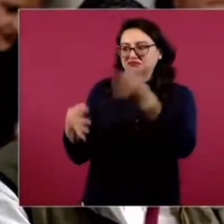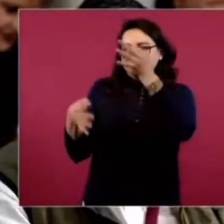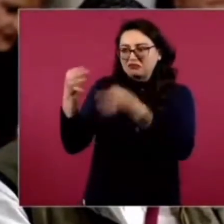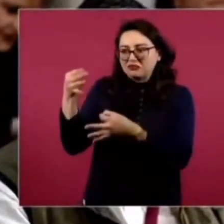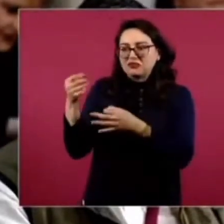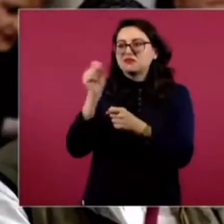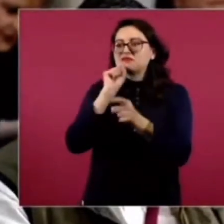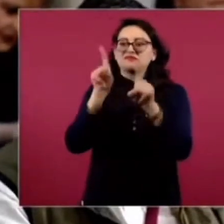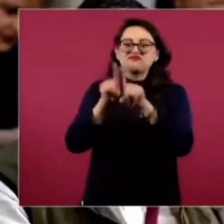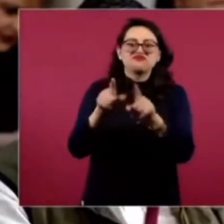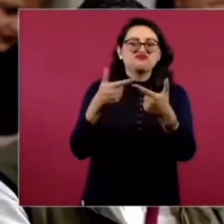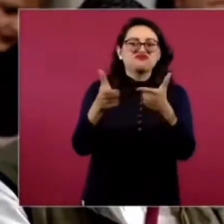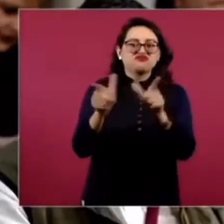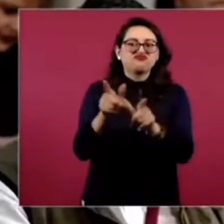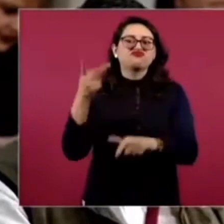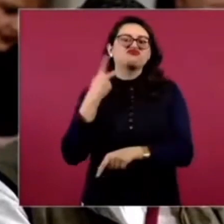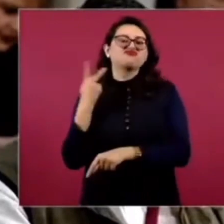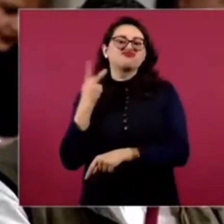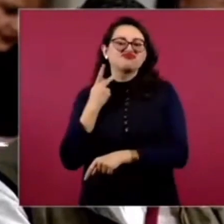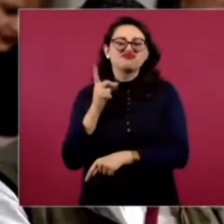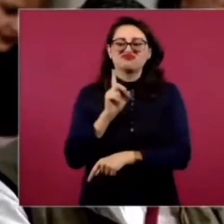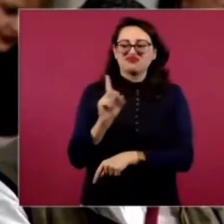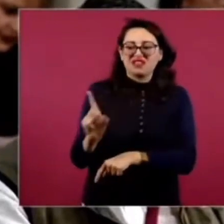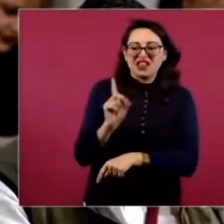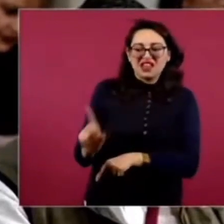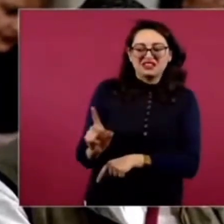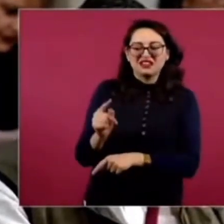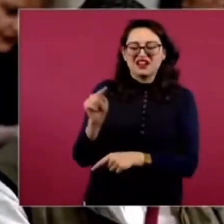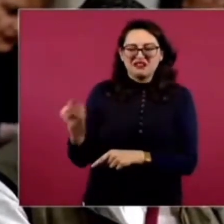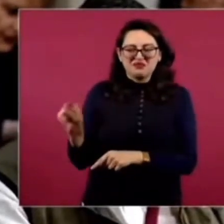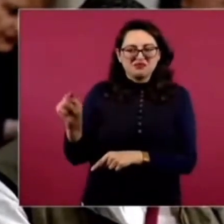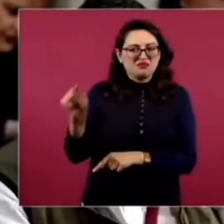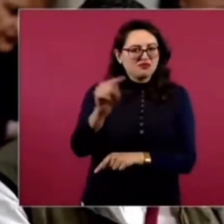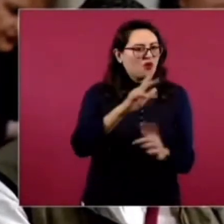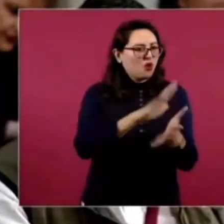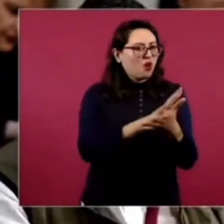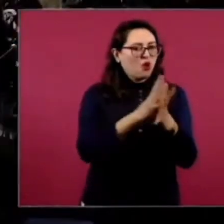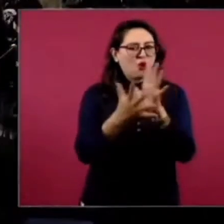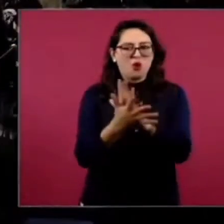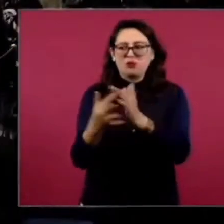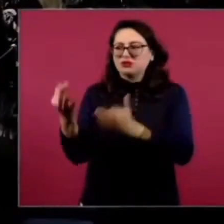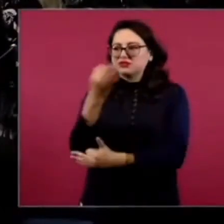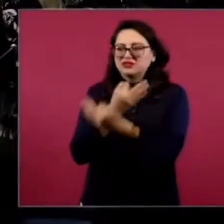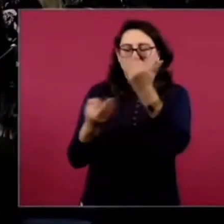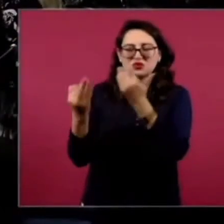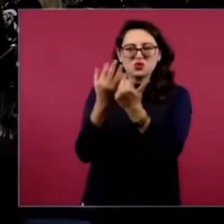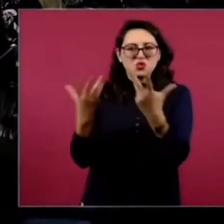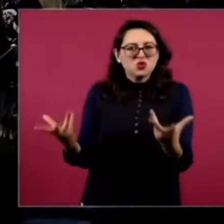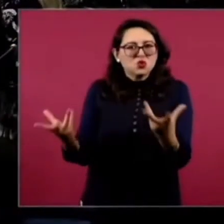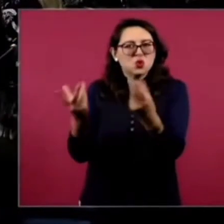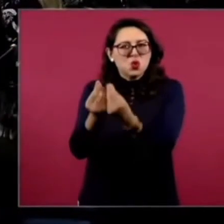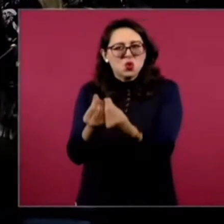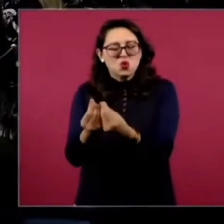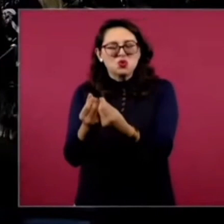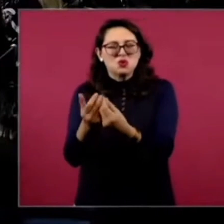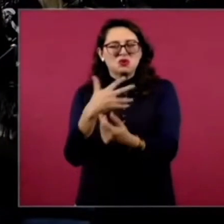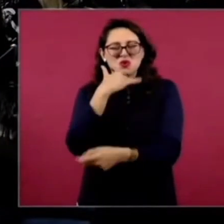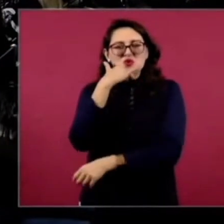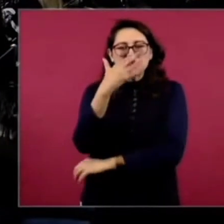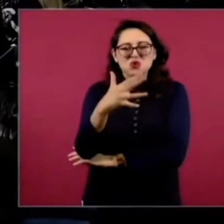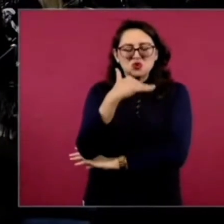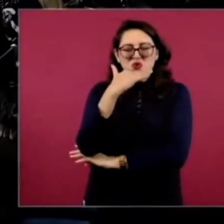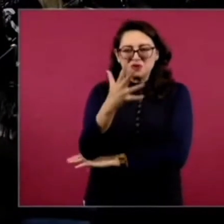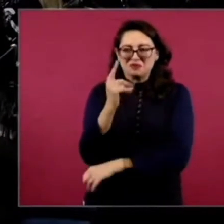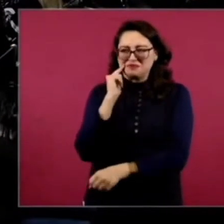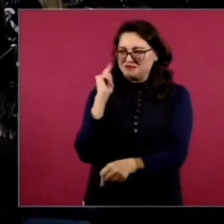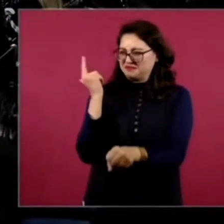mencionado, que simpatizan o que son parte de la derecha del conservadurismo, puede escalar e incluso, bueno, porque aquí prácticamente es